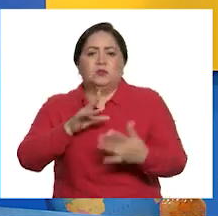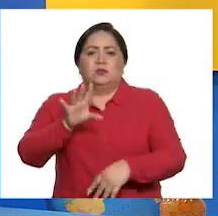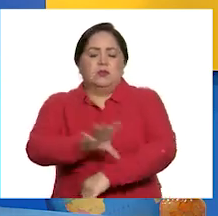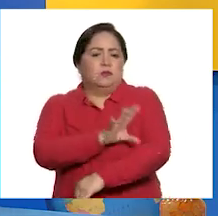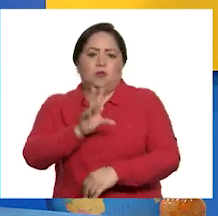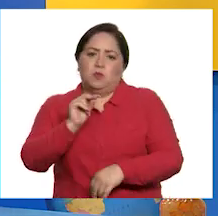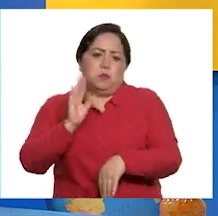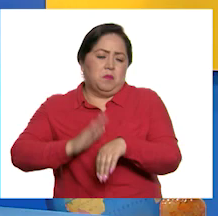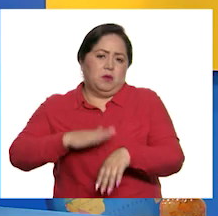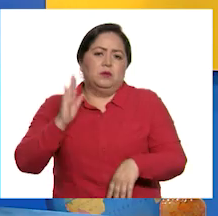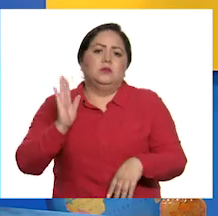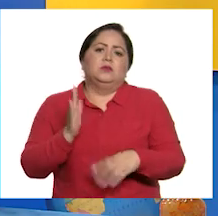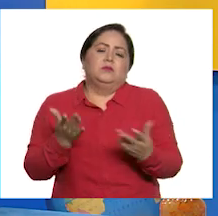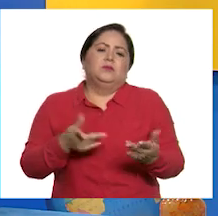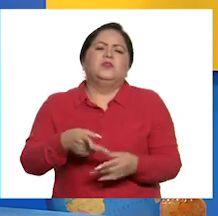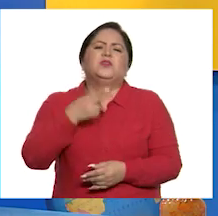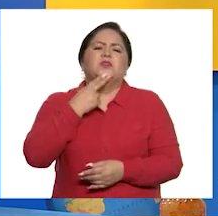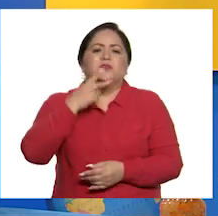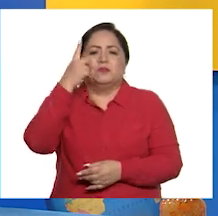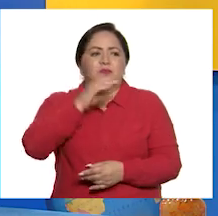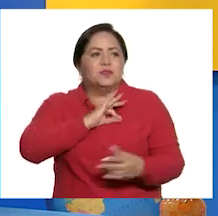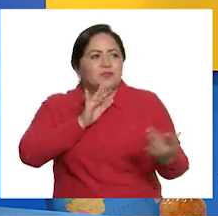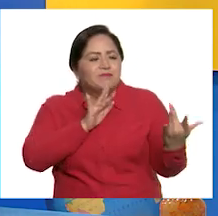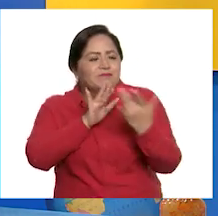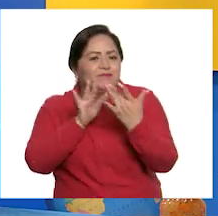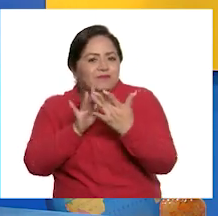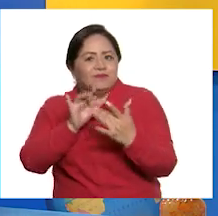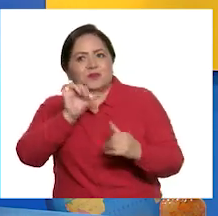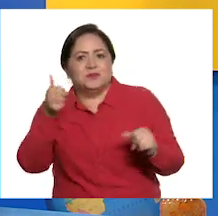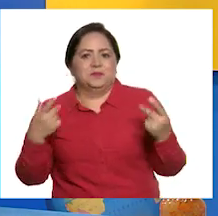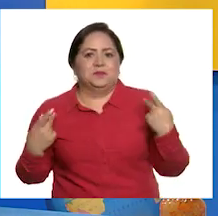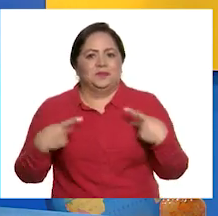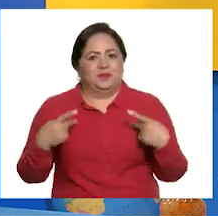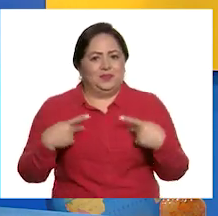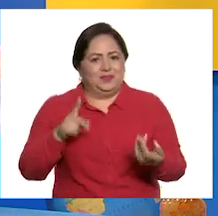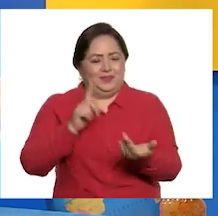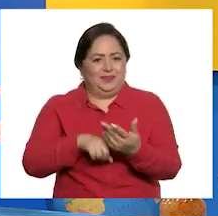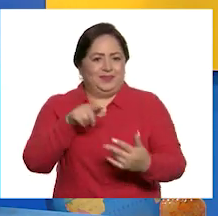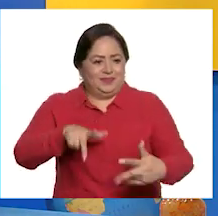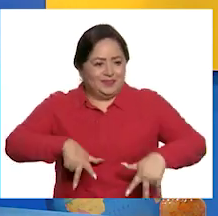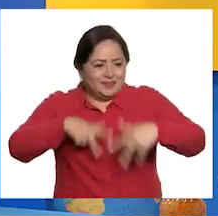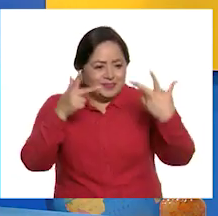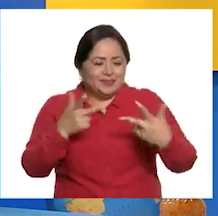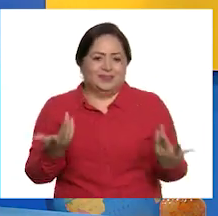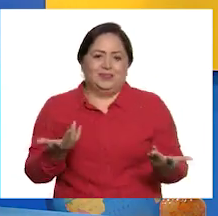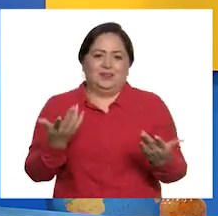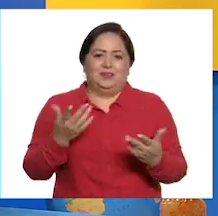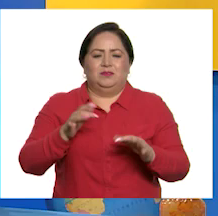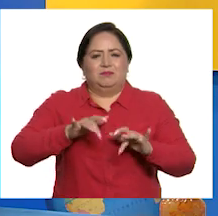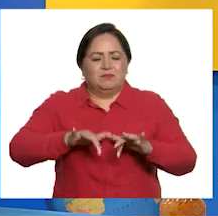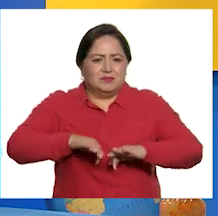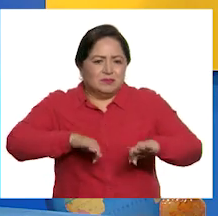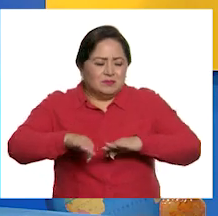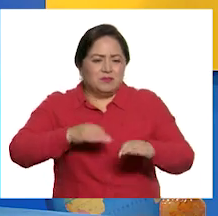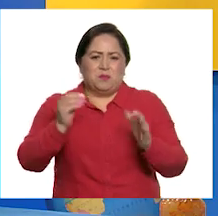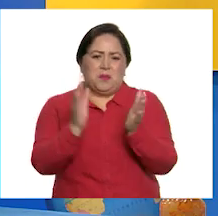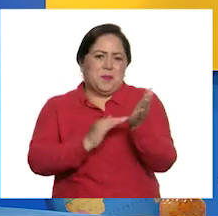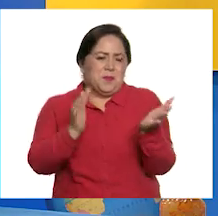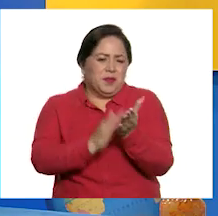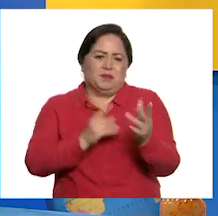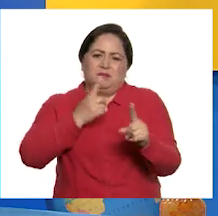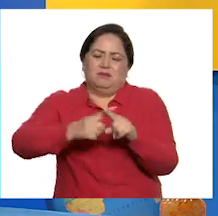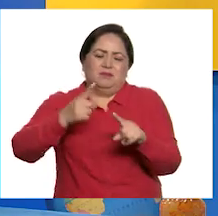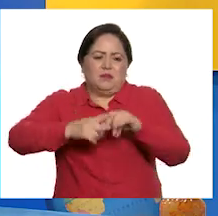batería, porque pues, nos sirve para comunicarnos con otras personas mediante videoconferencias o para escribir documentos,